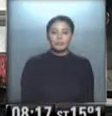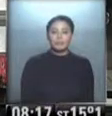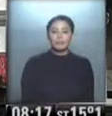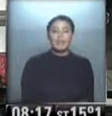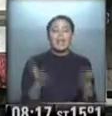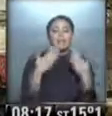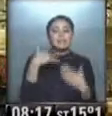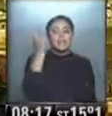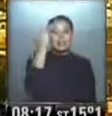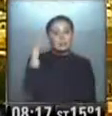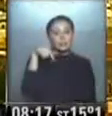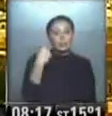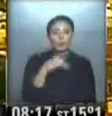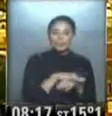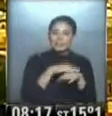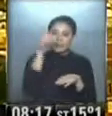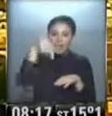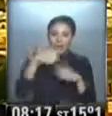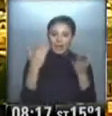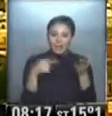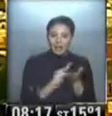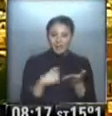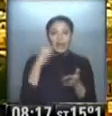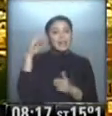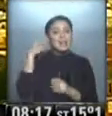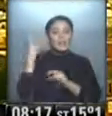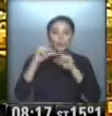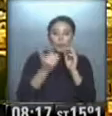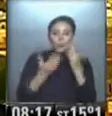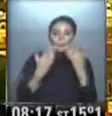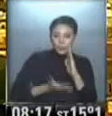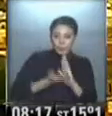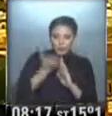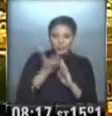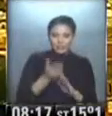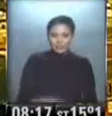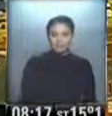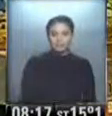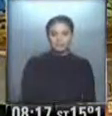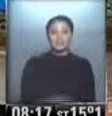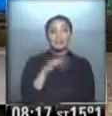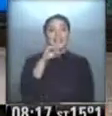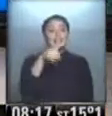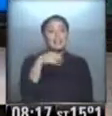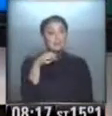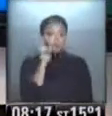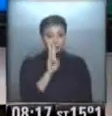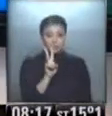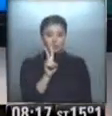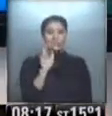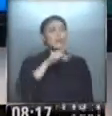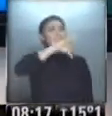15 grados, una décima la sensación térmica a esta hora en la ciudad de Buenos Aires. Nadia, de a poquito va subiendo la temperatura. Así es, Patricia, y fíjate además